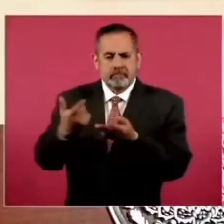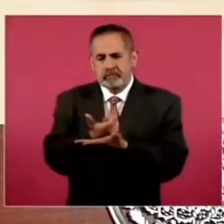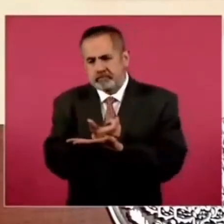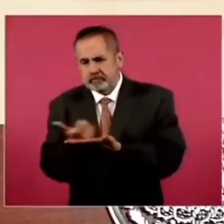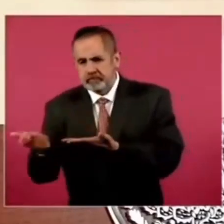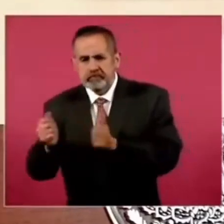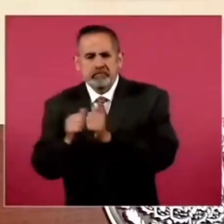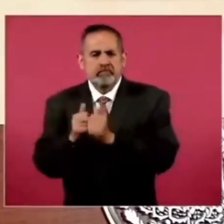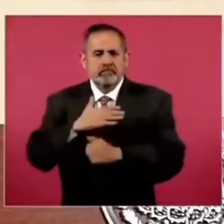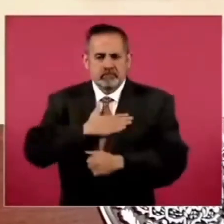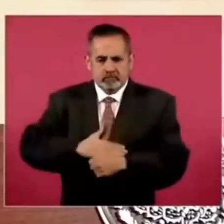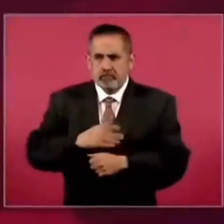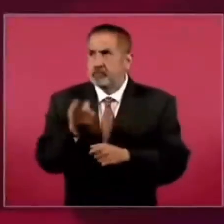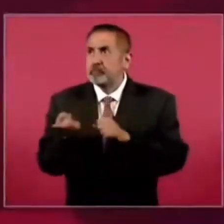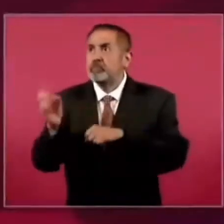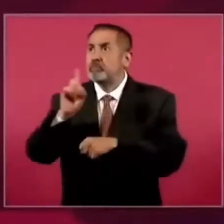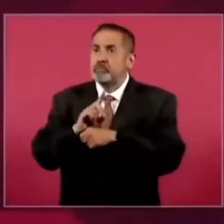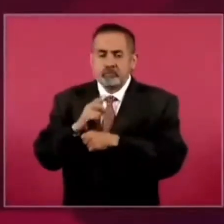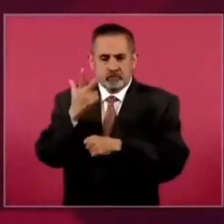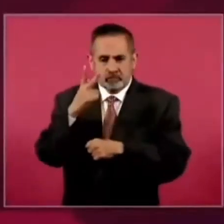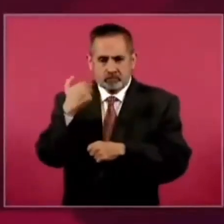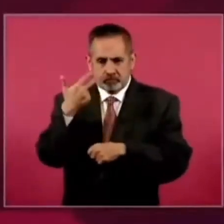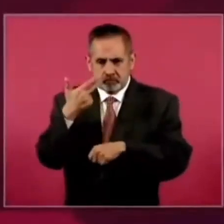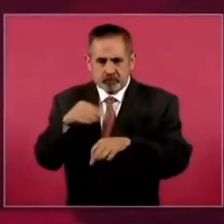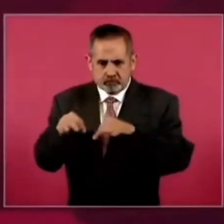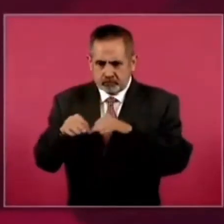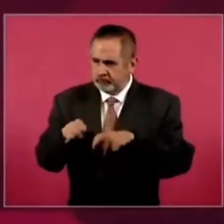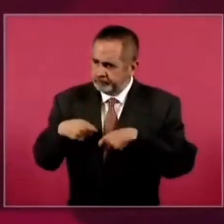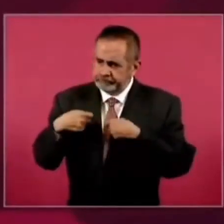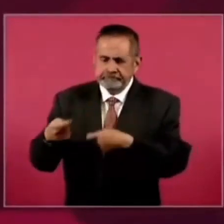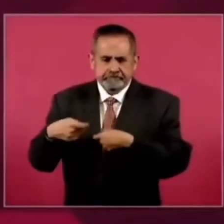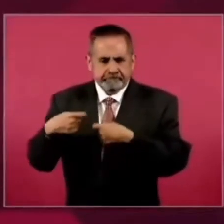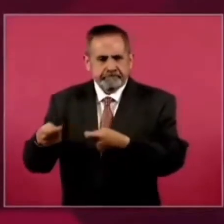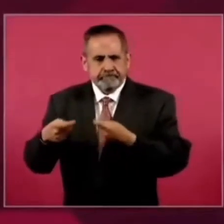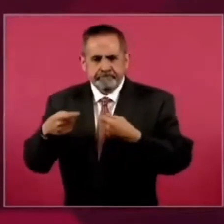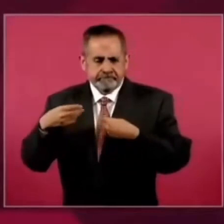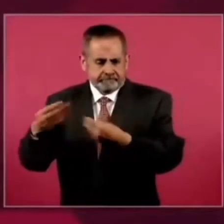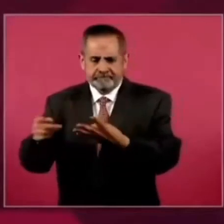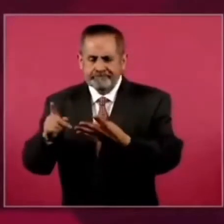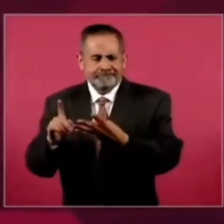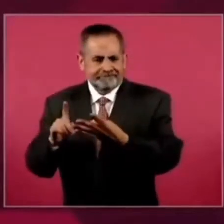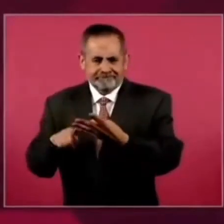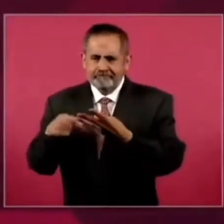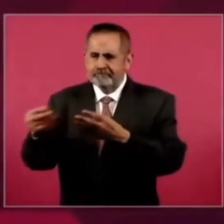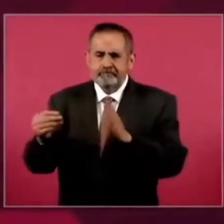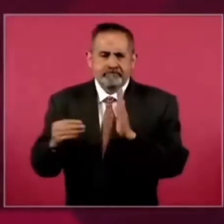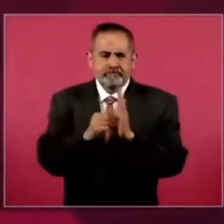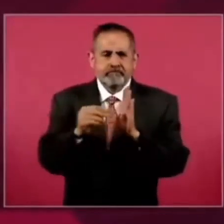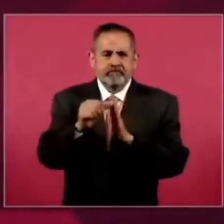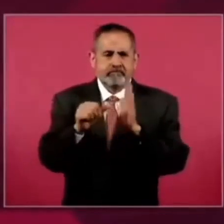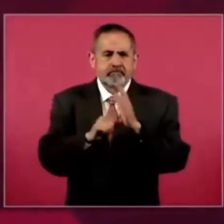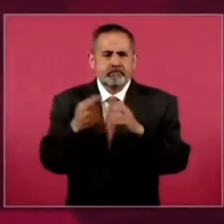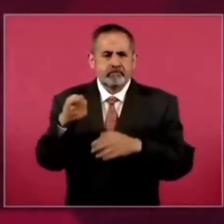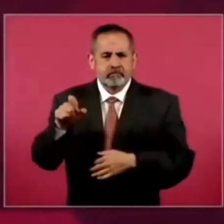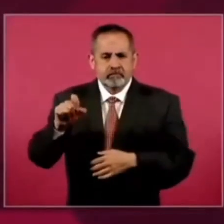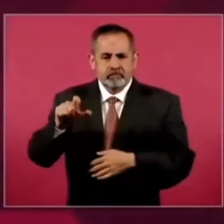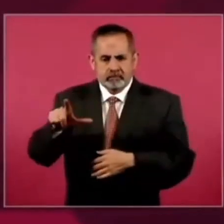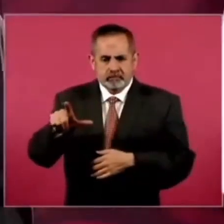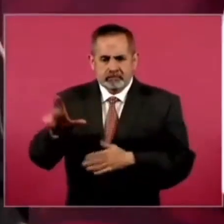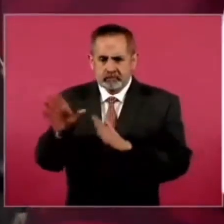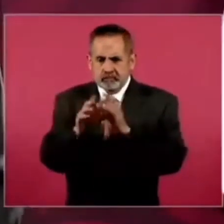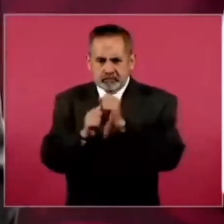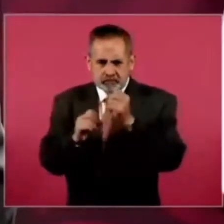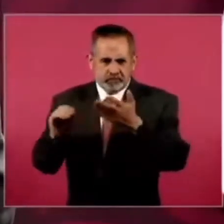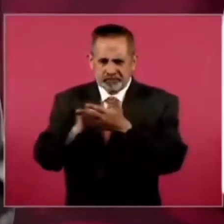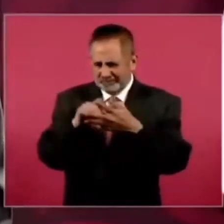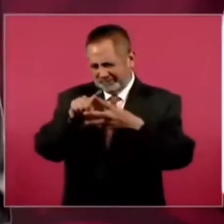salario justo, a una jornada de 8 horas y a otras prestaciones, y quedó establecido en el artículo 127 de la Constitución.